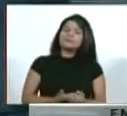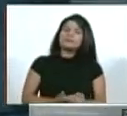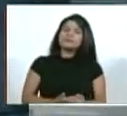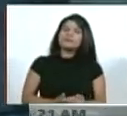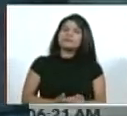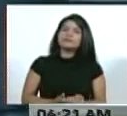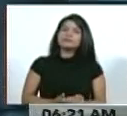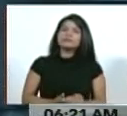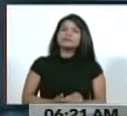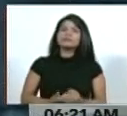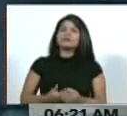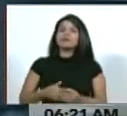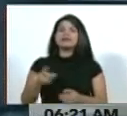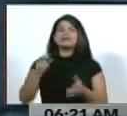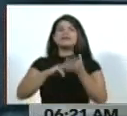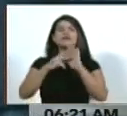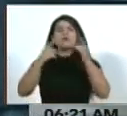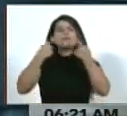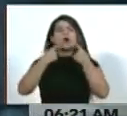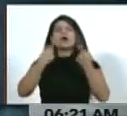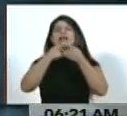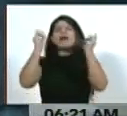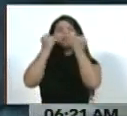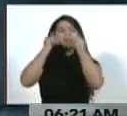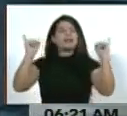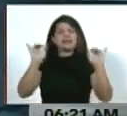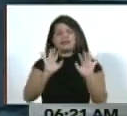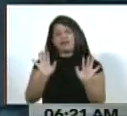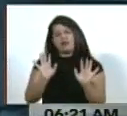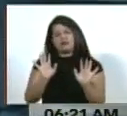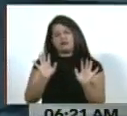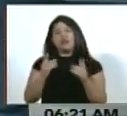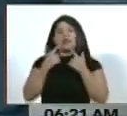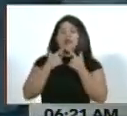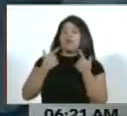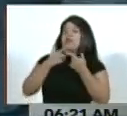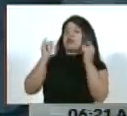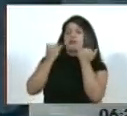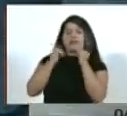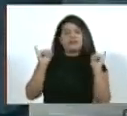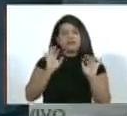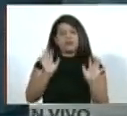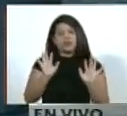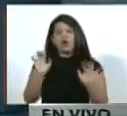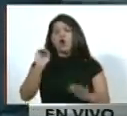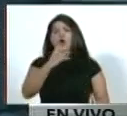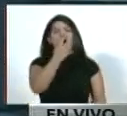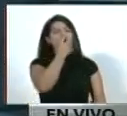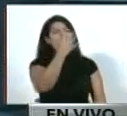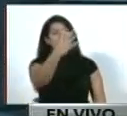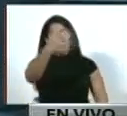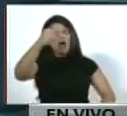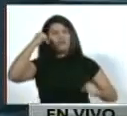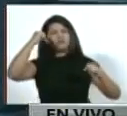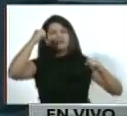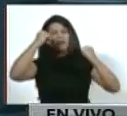la proclama de la independencia, ni tampoco el primer grito de